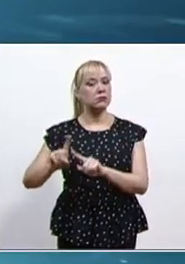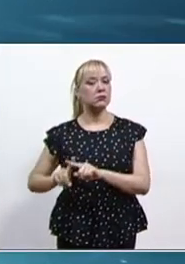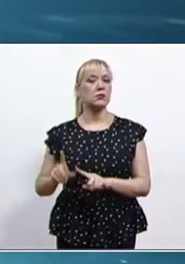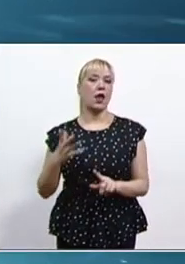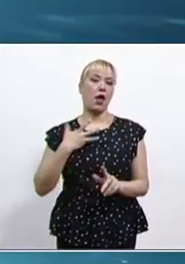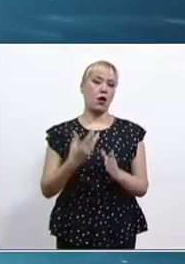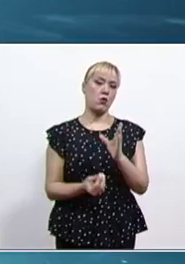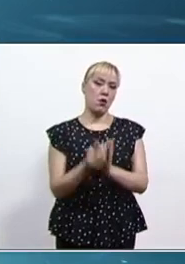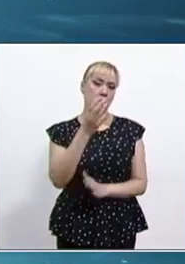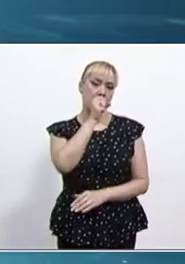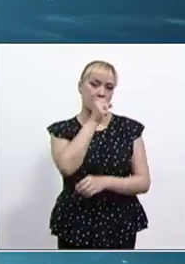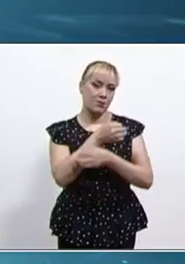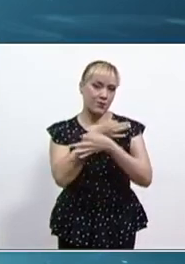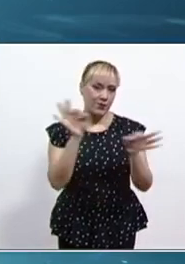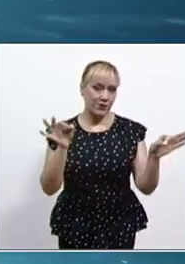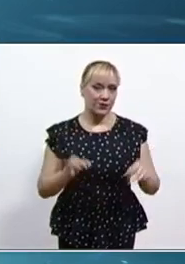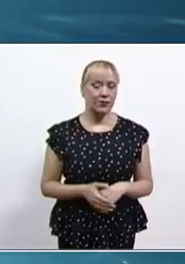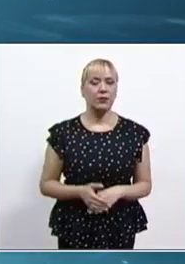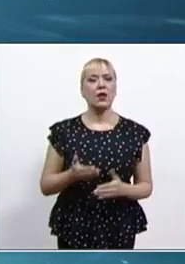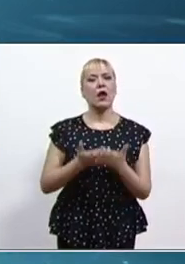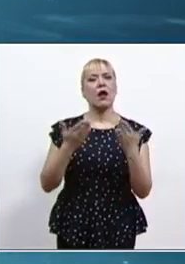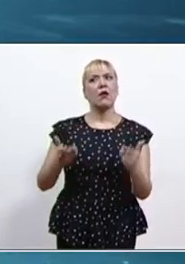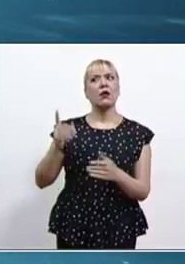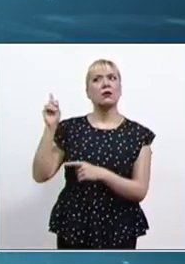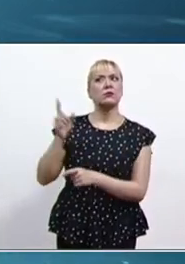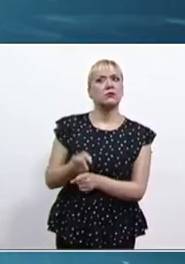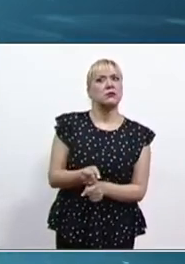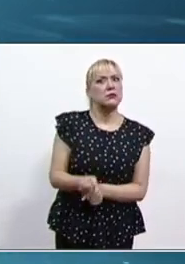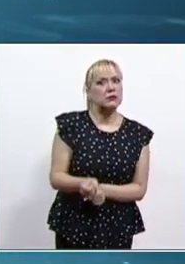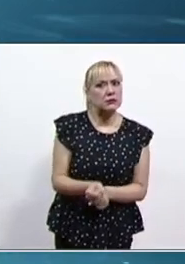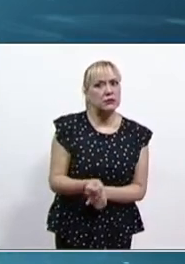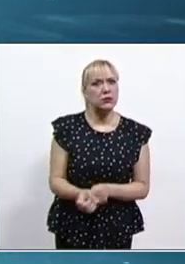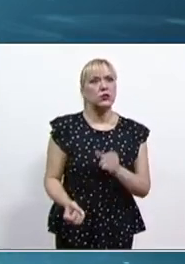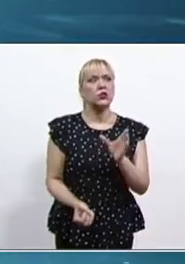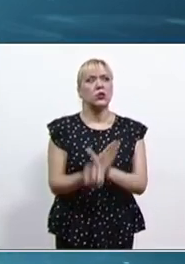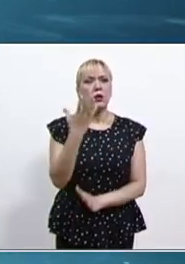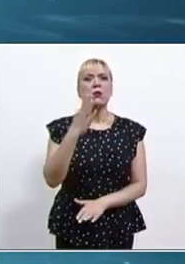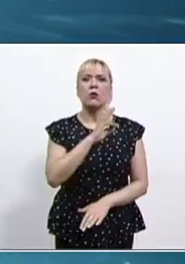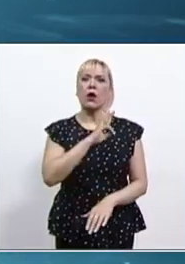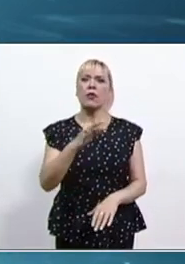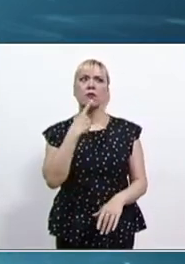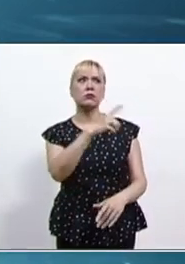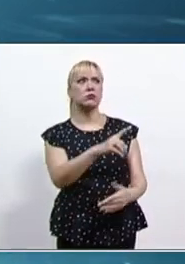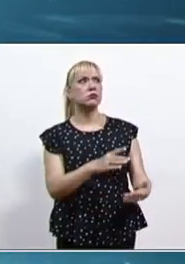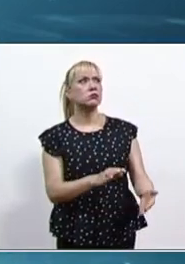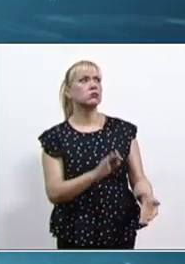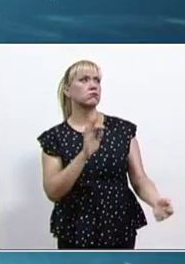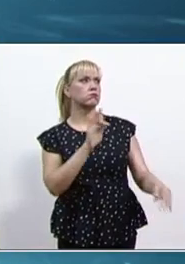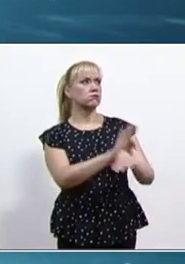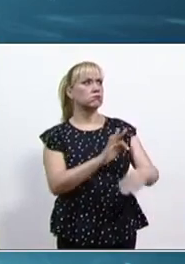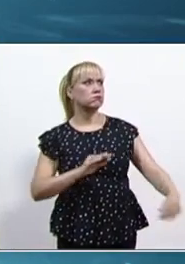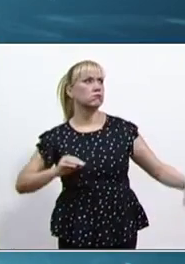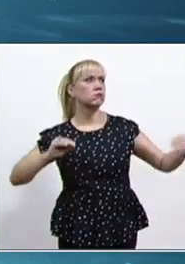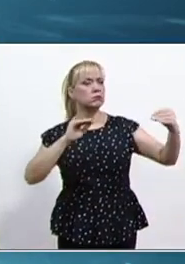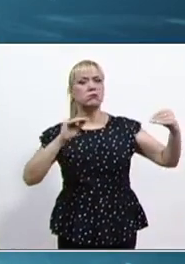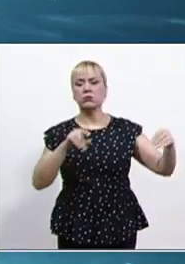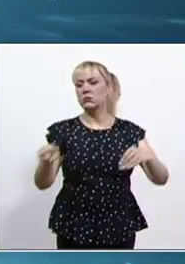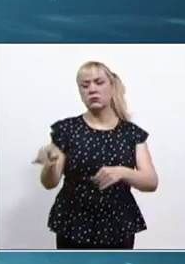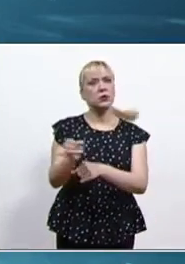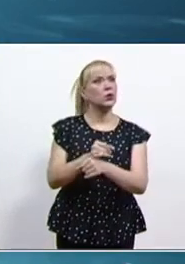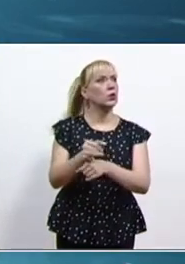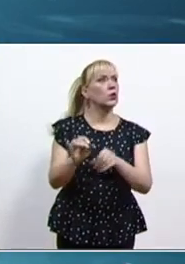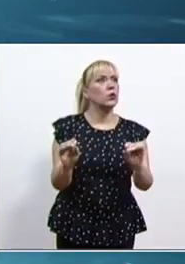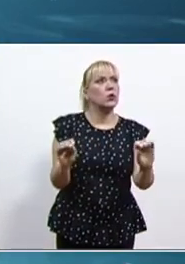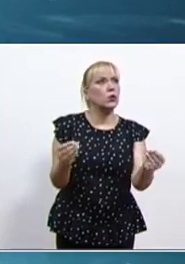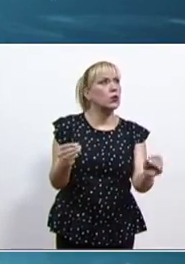La Unidad Técnica de Combate a la Tortura puede interponer amparo ante la falta de diligencia para investigar esta conducta que afecta